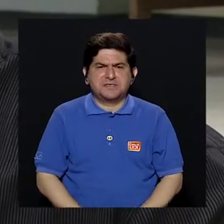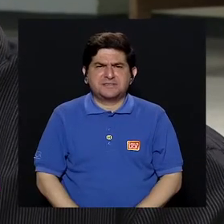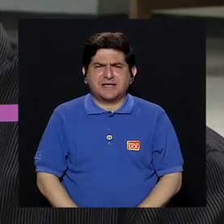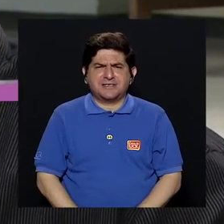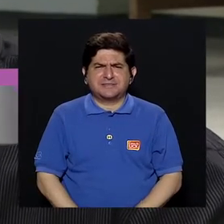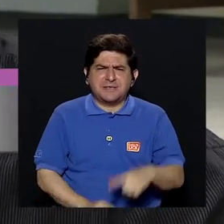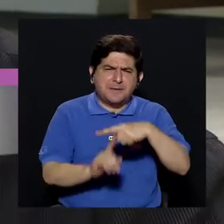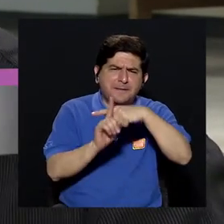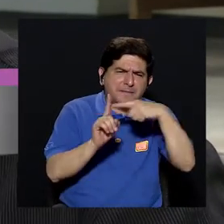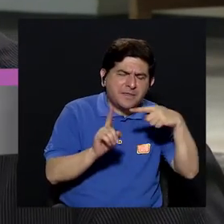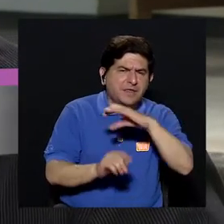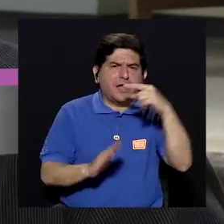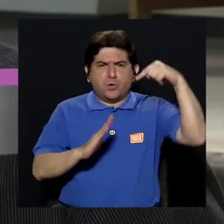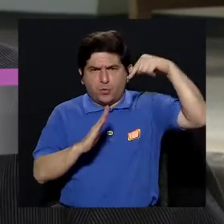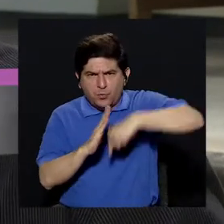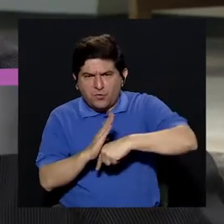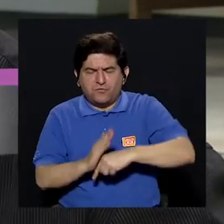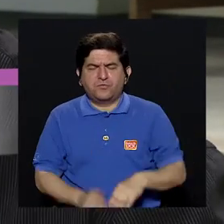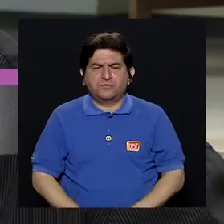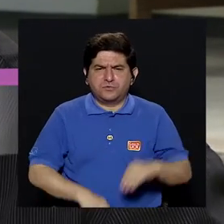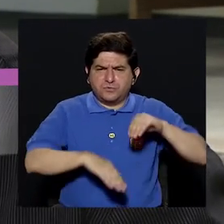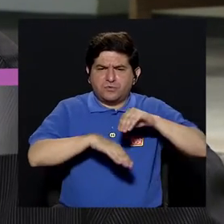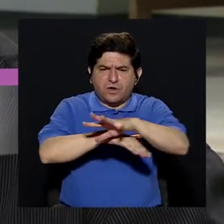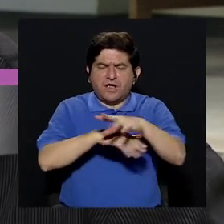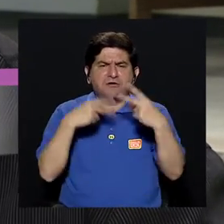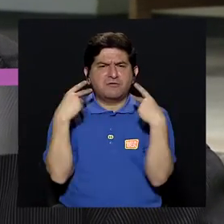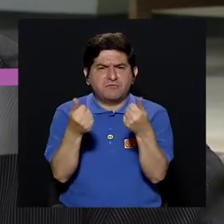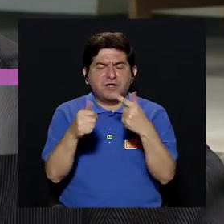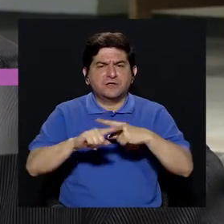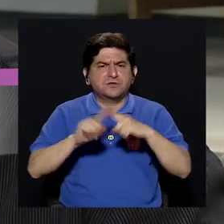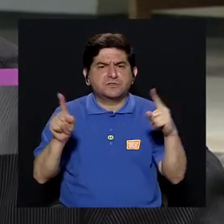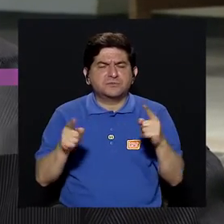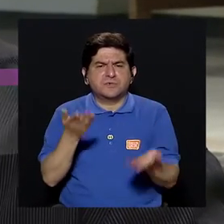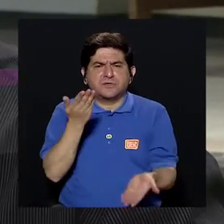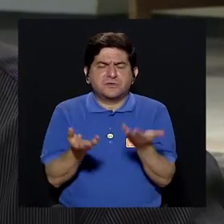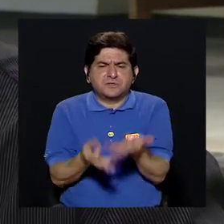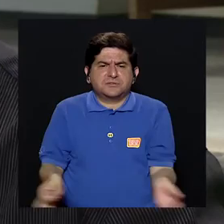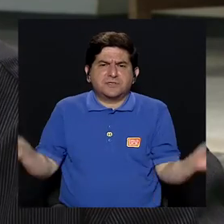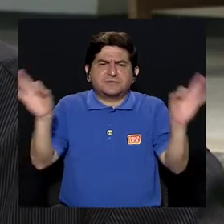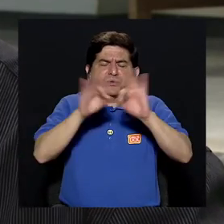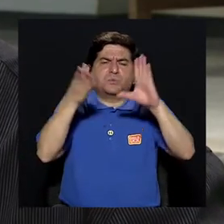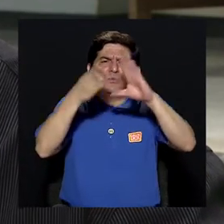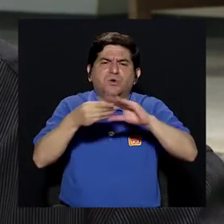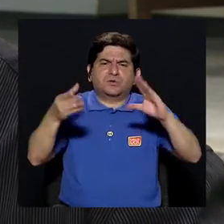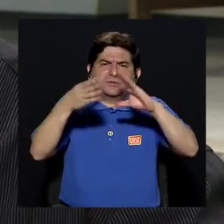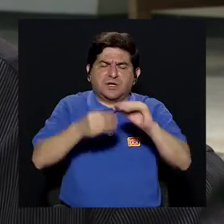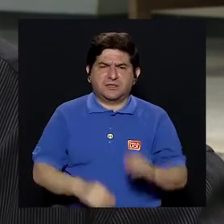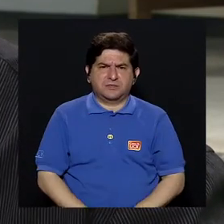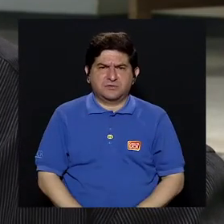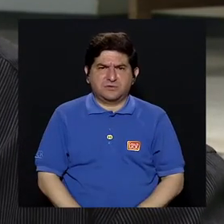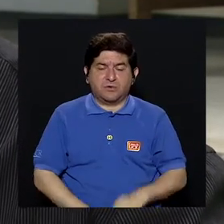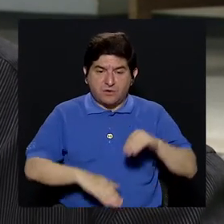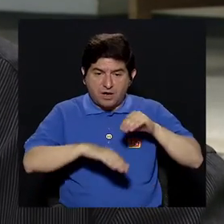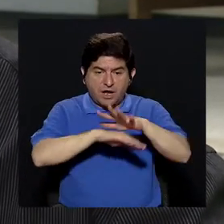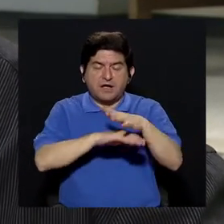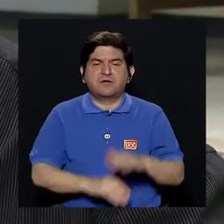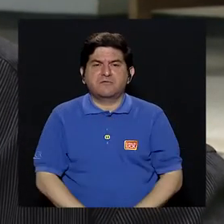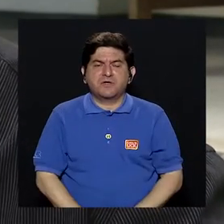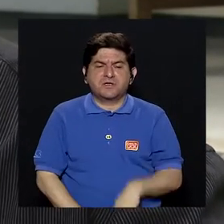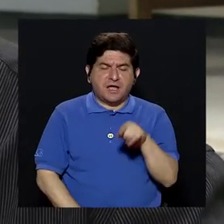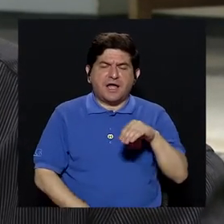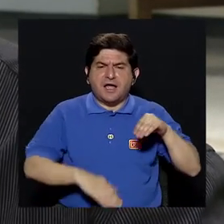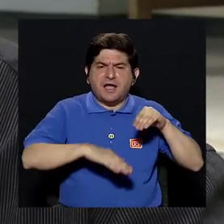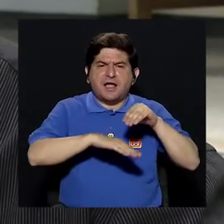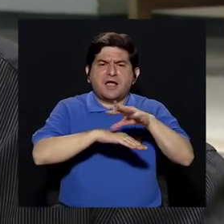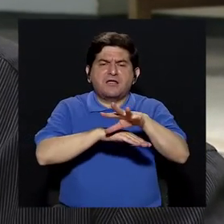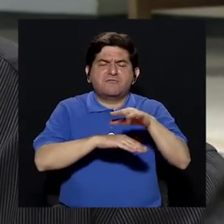alta severidad, las consecuencias inmediatas, pero tal vez es importante comentar que existen consecuencias a mediano y